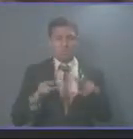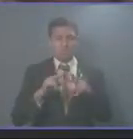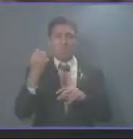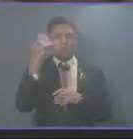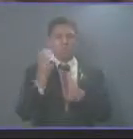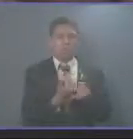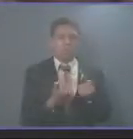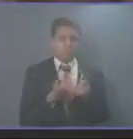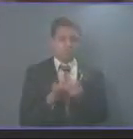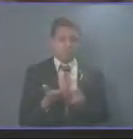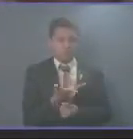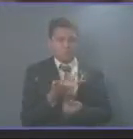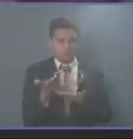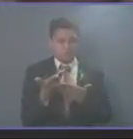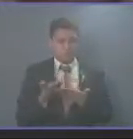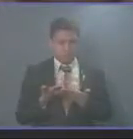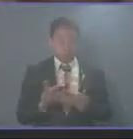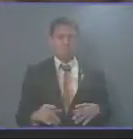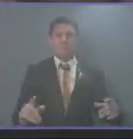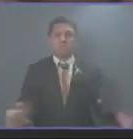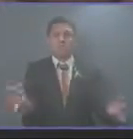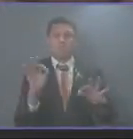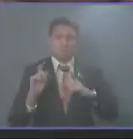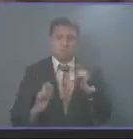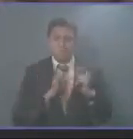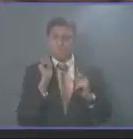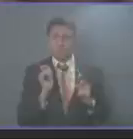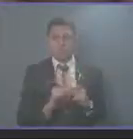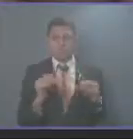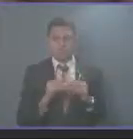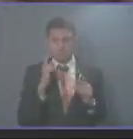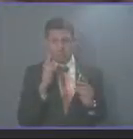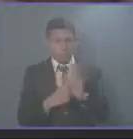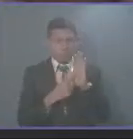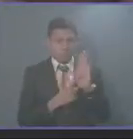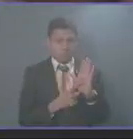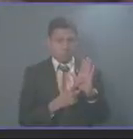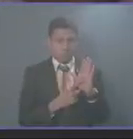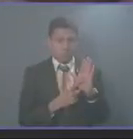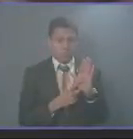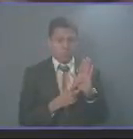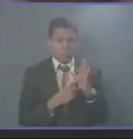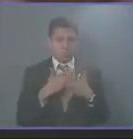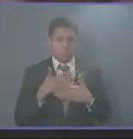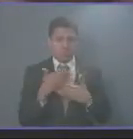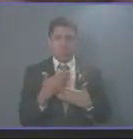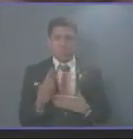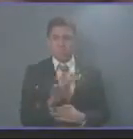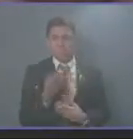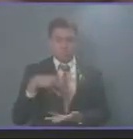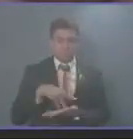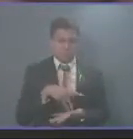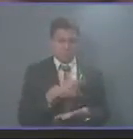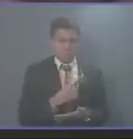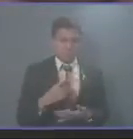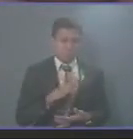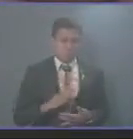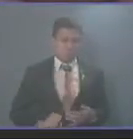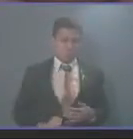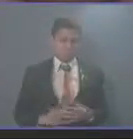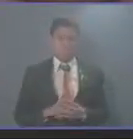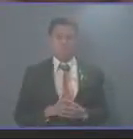el servicio a los demás, y que particularmente ha demostrado gran amor y entrega para nuestro pueblo